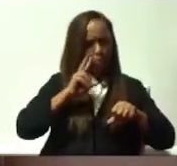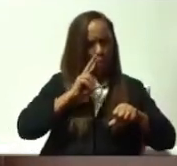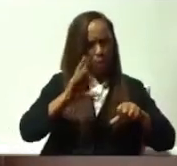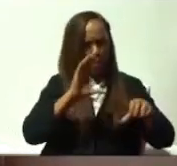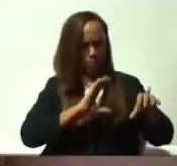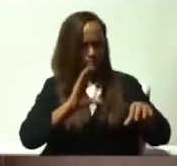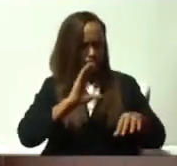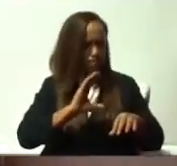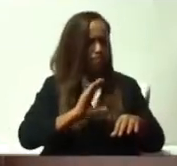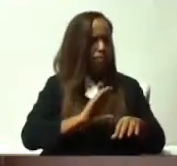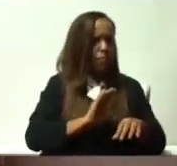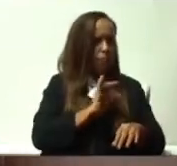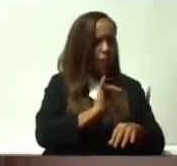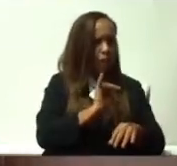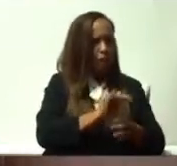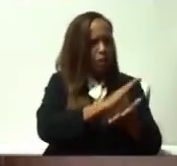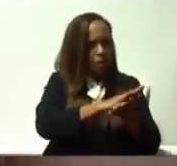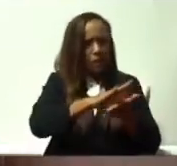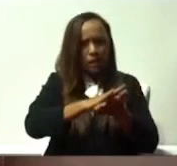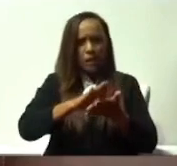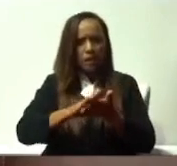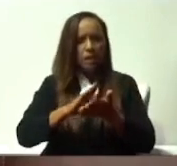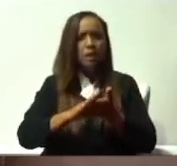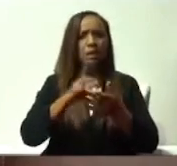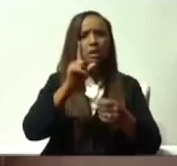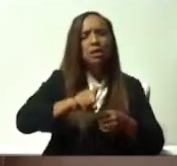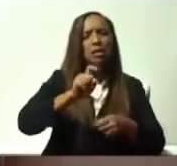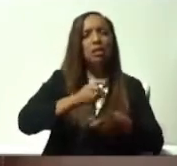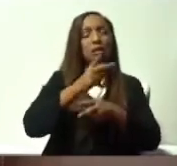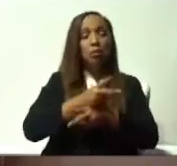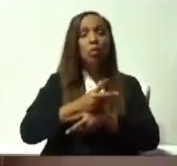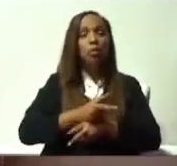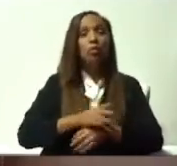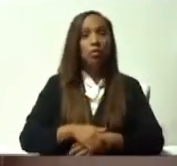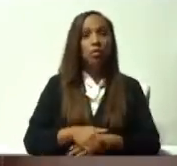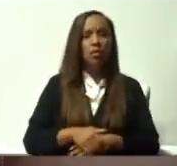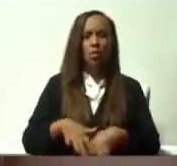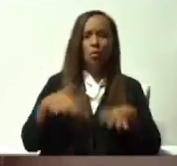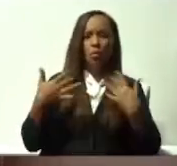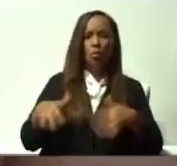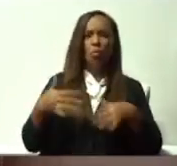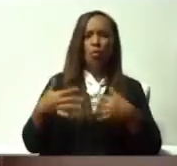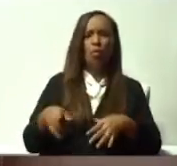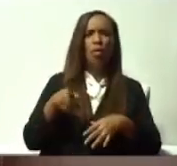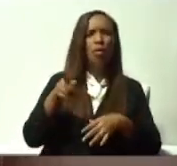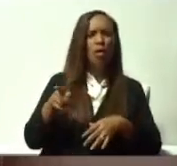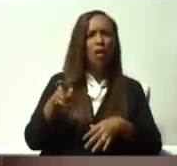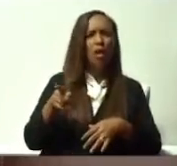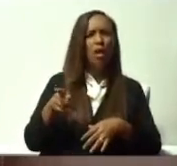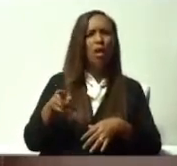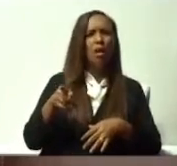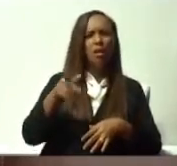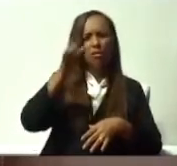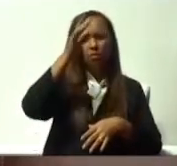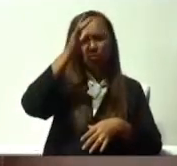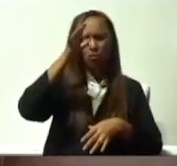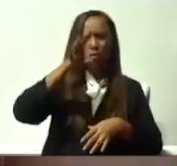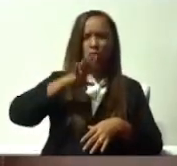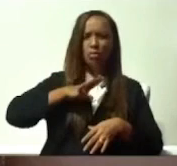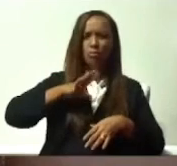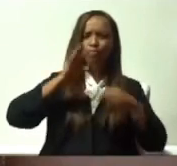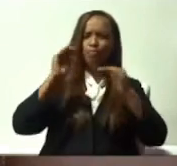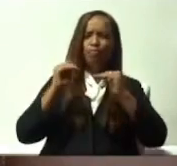ella misma se vale por sí sola de la grandeza de ese hombre. Sí, dar aquí entre